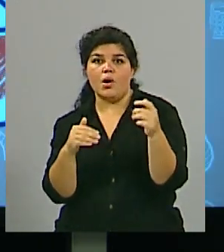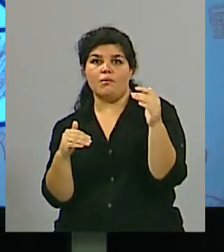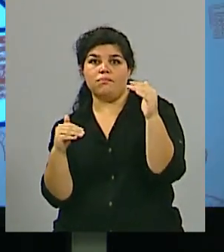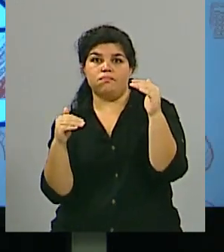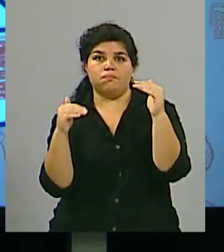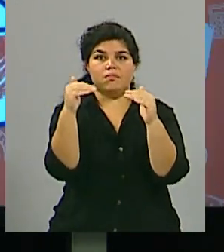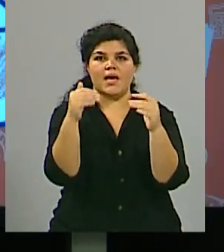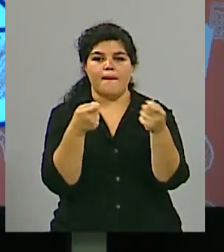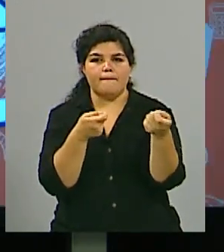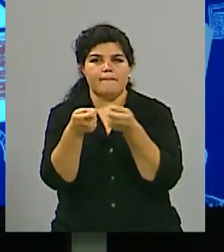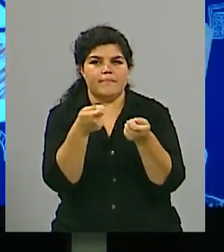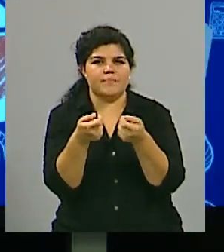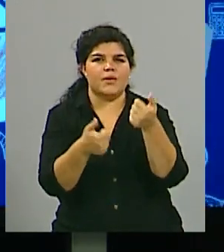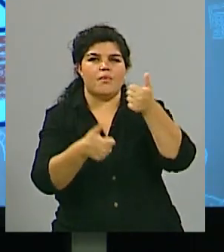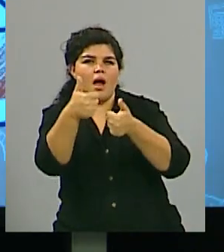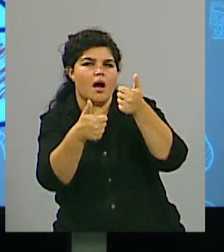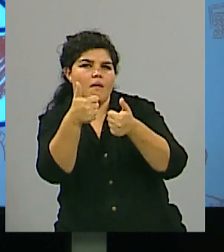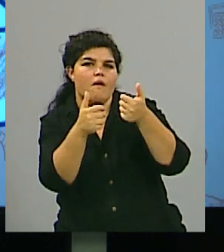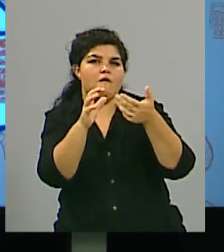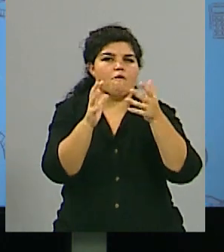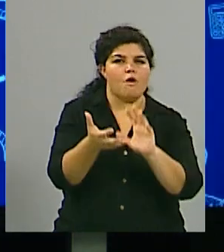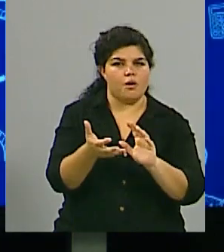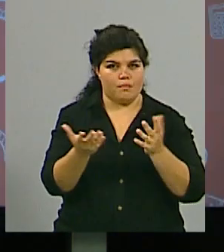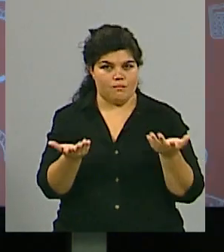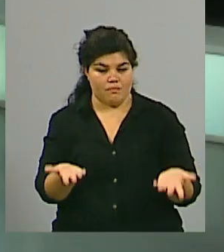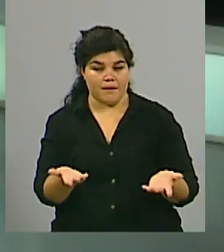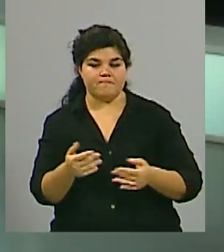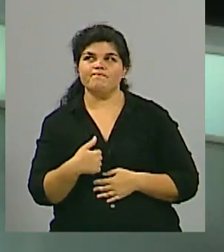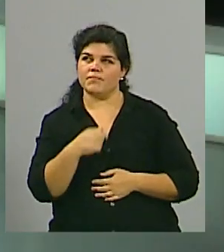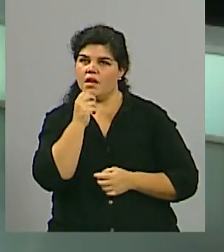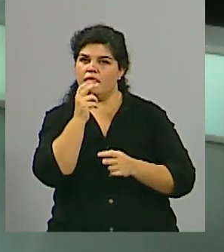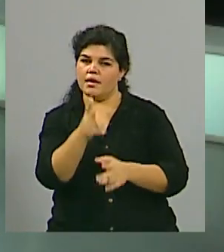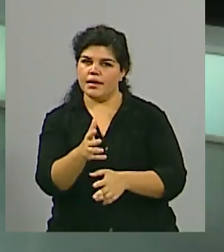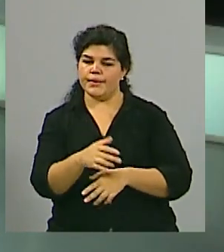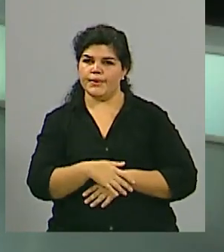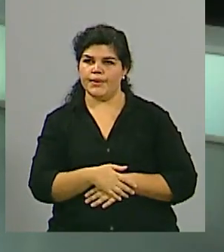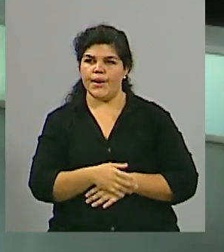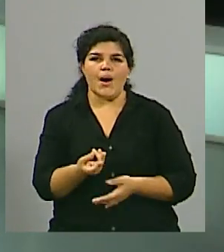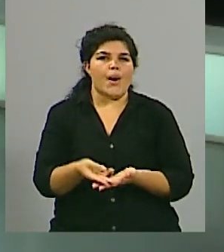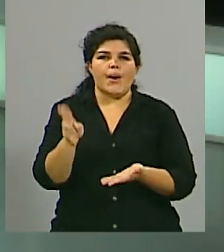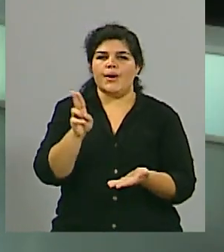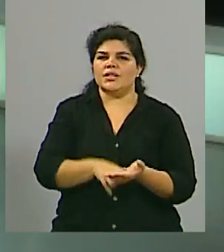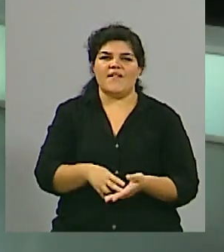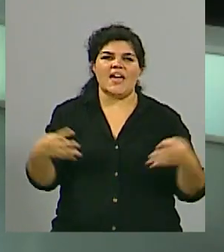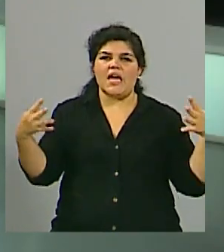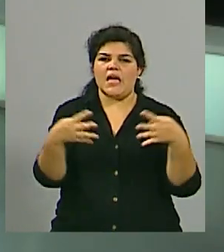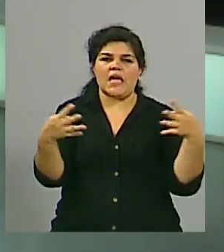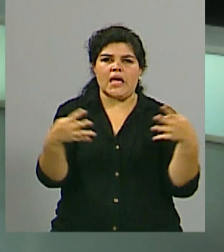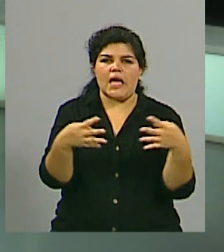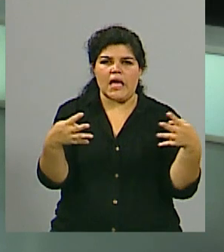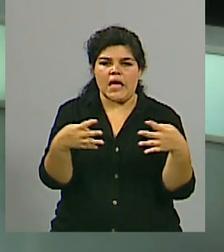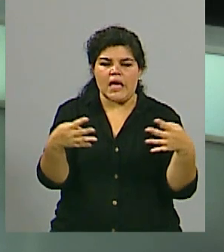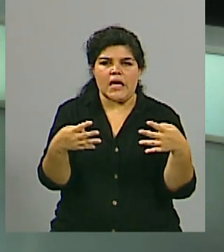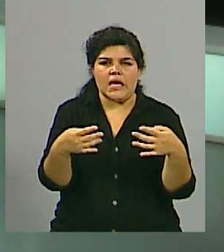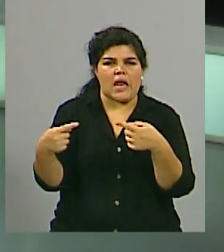y China es pelear, tener una guerra que nosotros, por eso digo que no es un renacer de la Guerra Fría. Digamos,